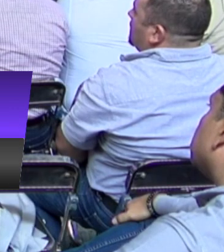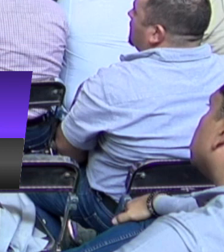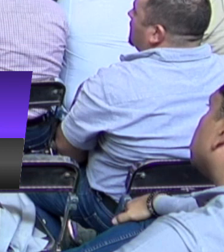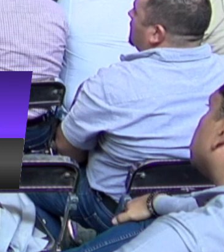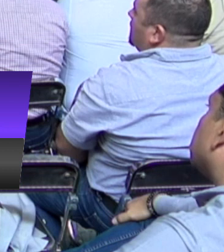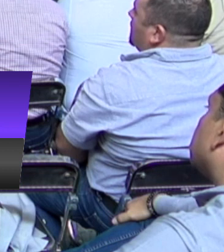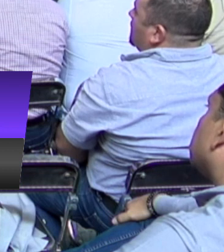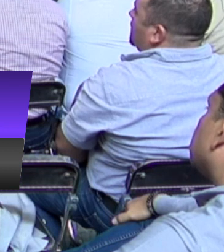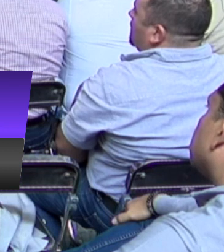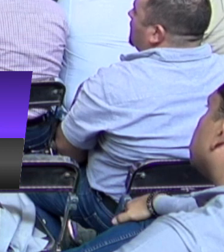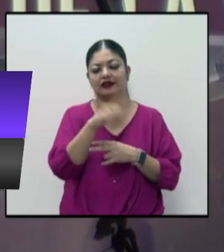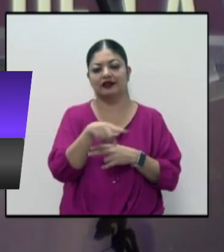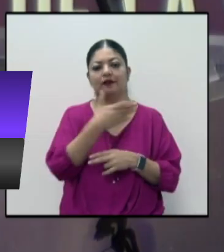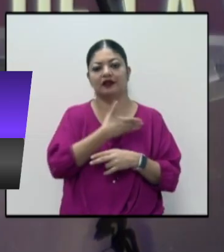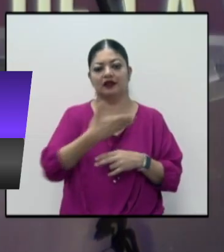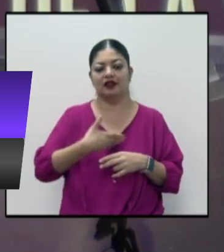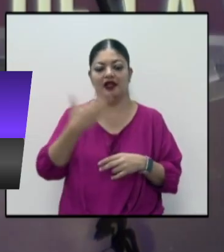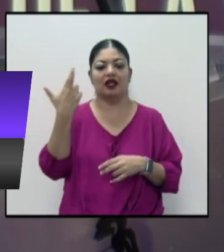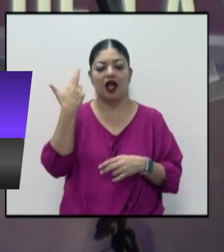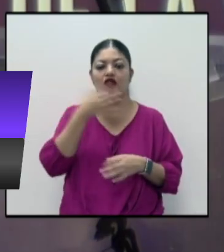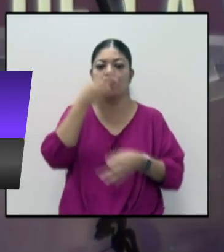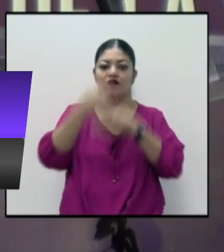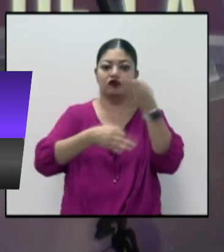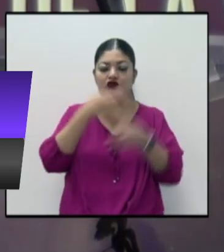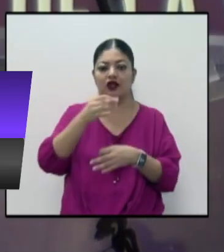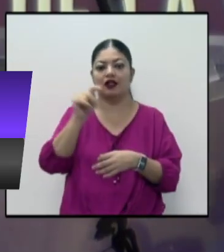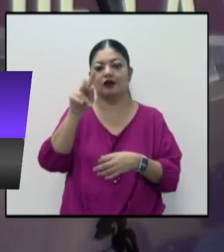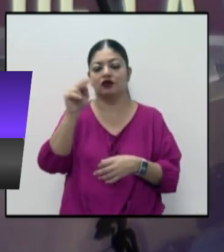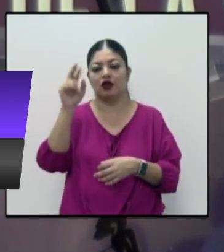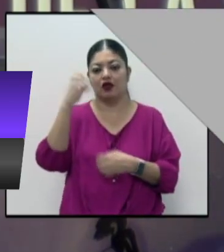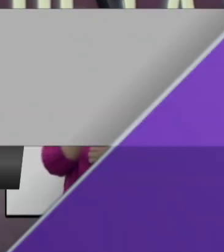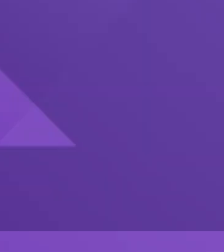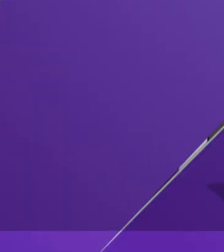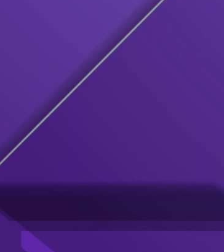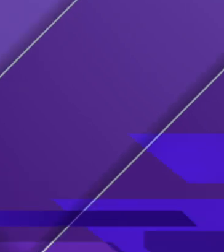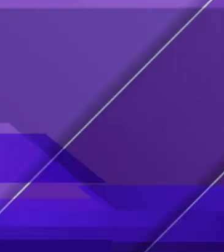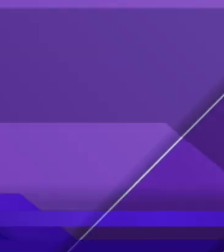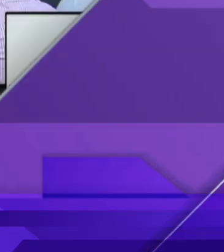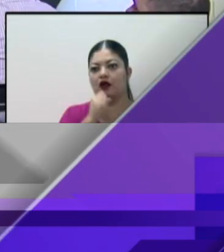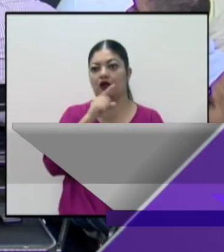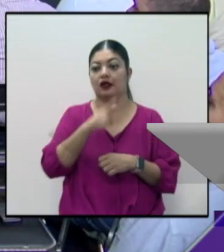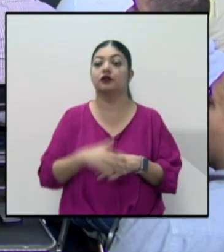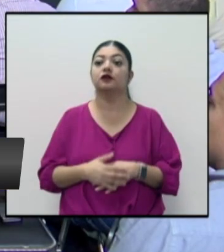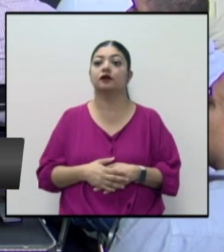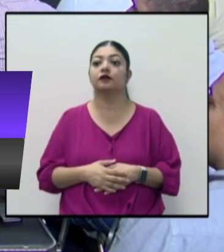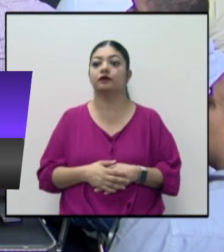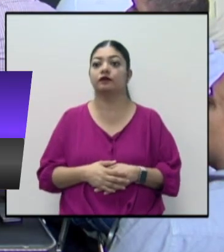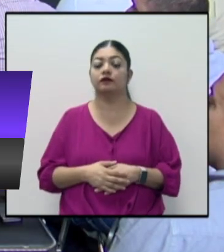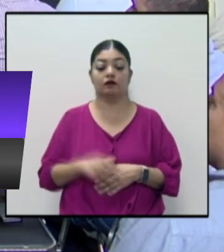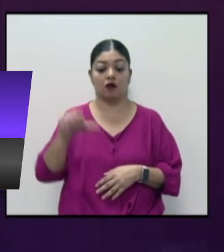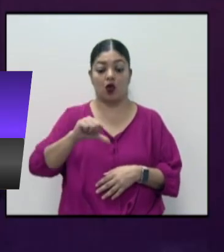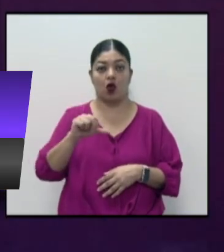del Grupo Parlamentario del PAN, y Hortensia Noroña, diputada presidenta del Congreso de Jalisco. Es un día histórico porque